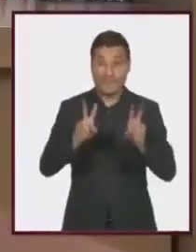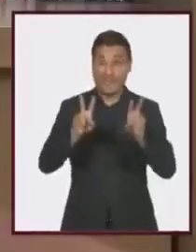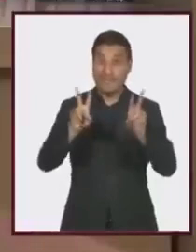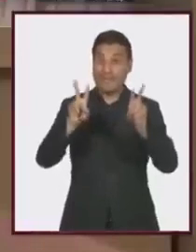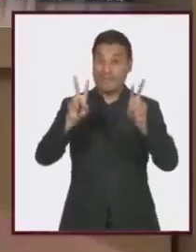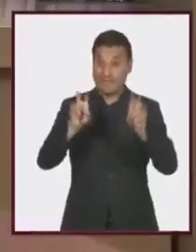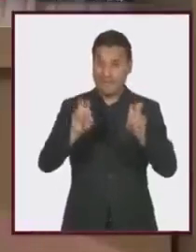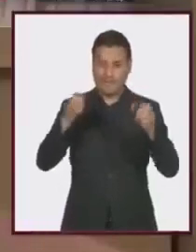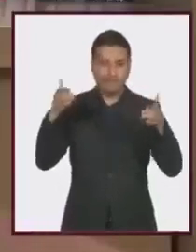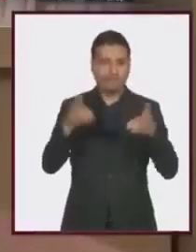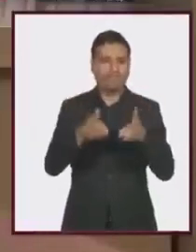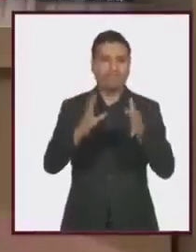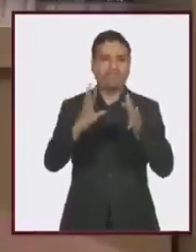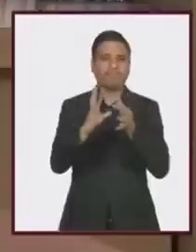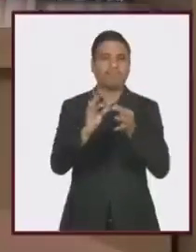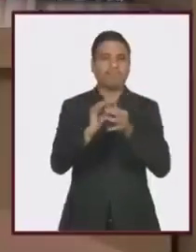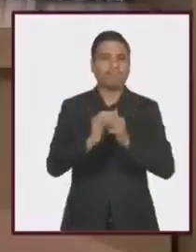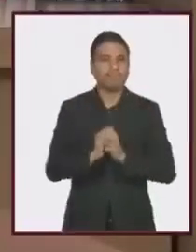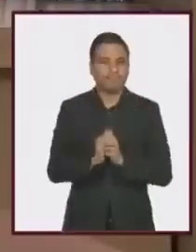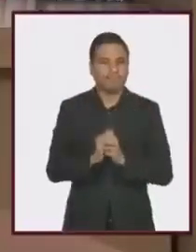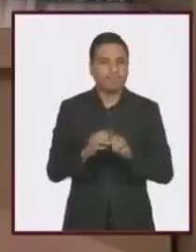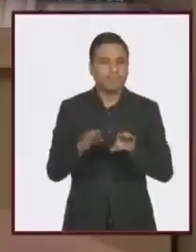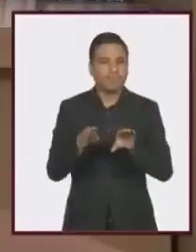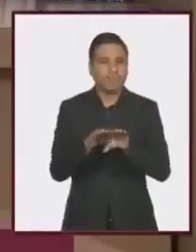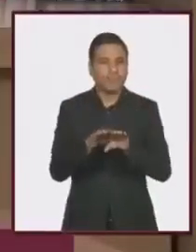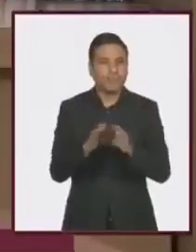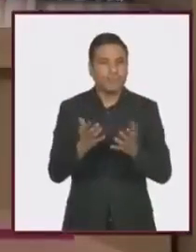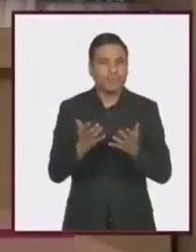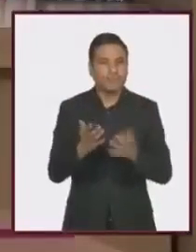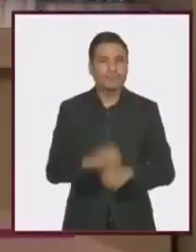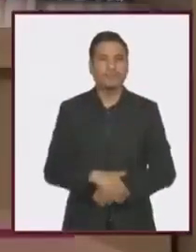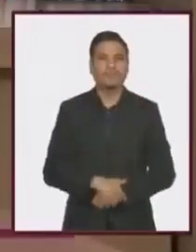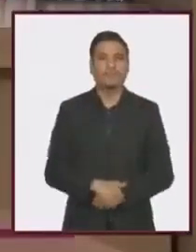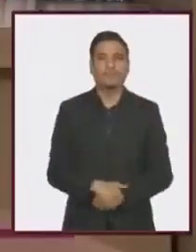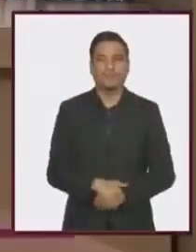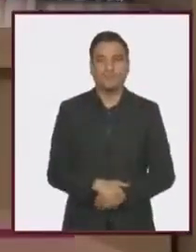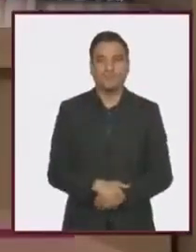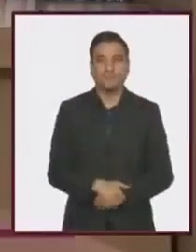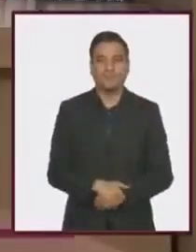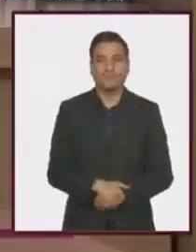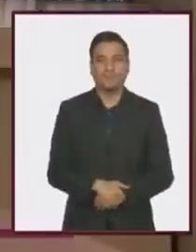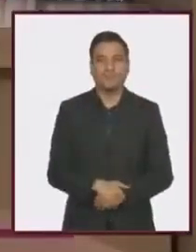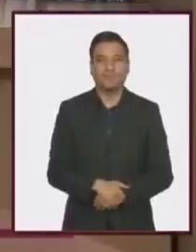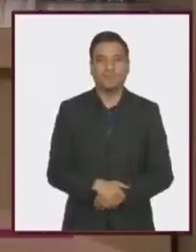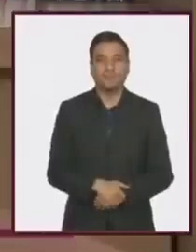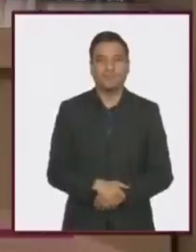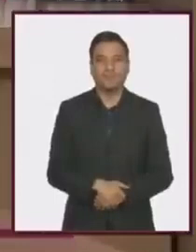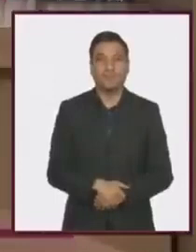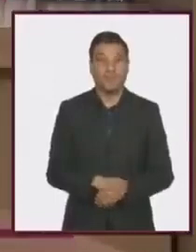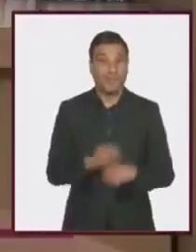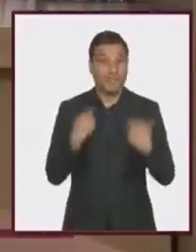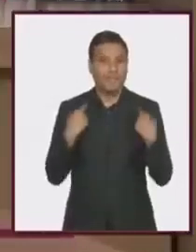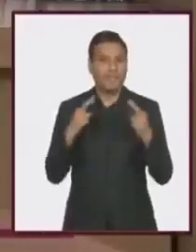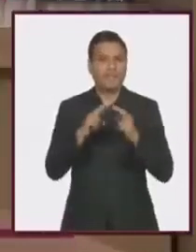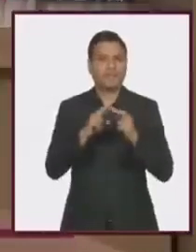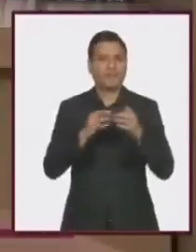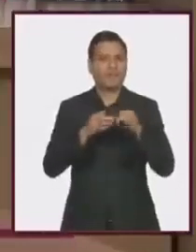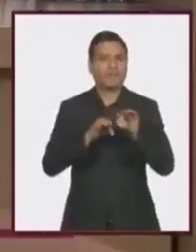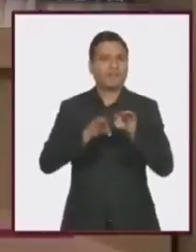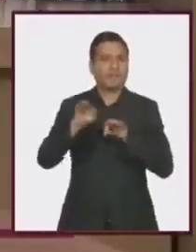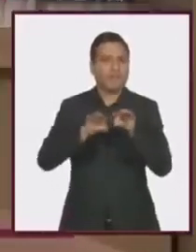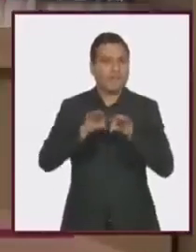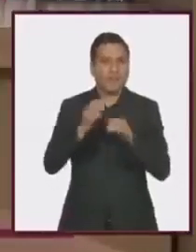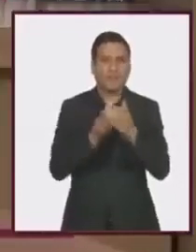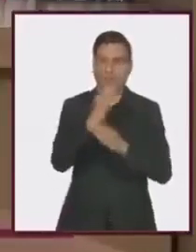específica, vamos a hablar de cuáles son los principales cambios en el paradigma de la práctica docente en el marco de la nueva